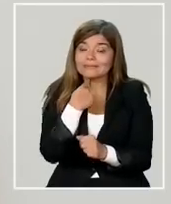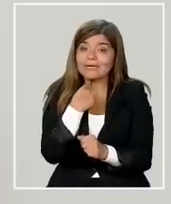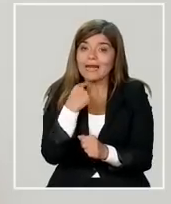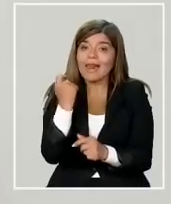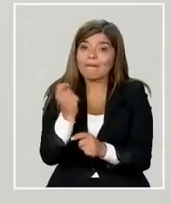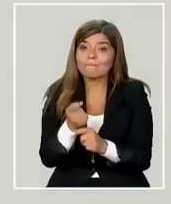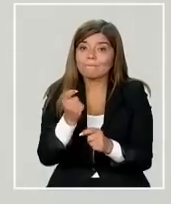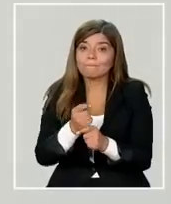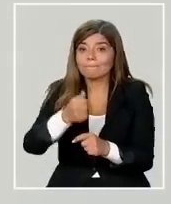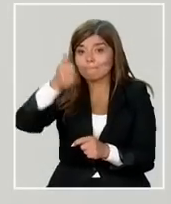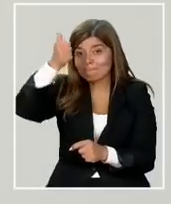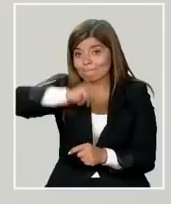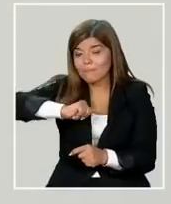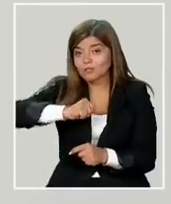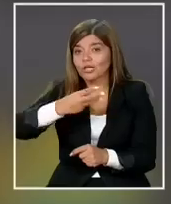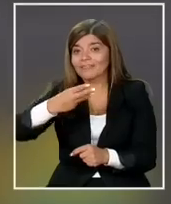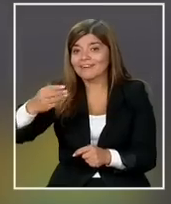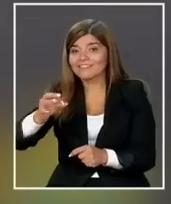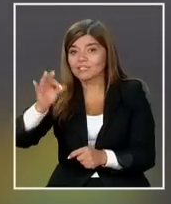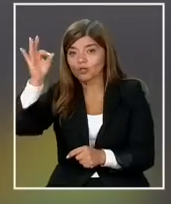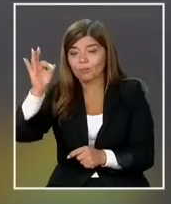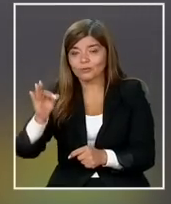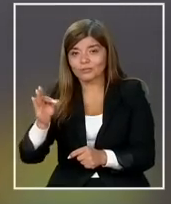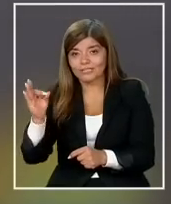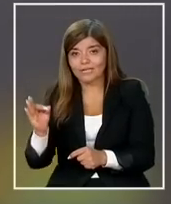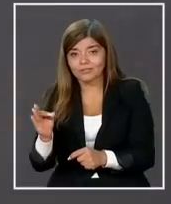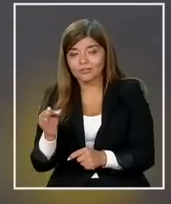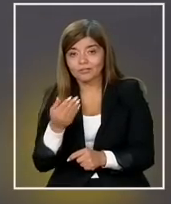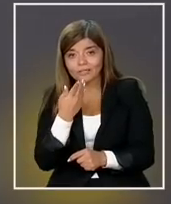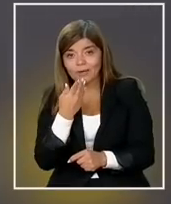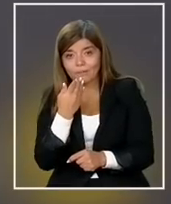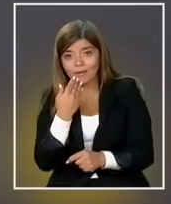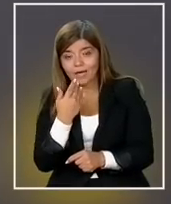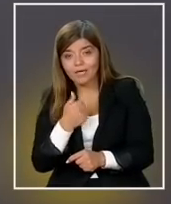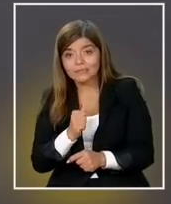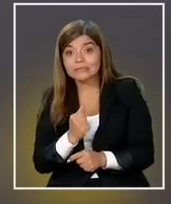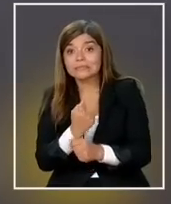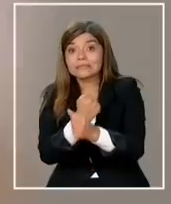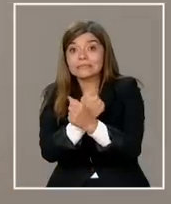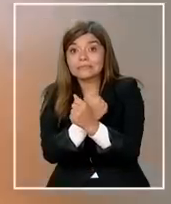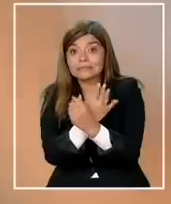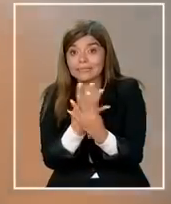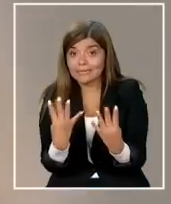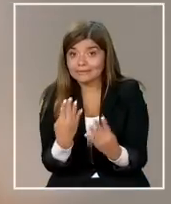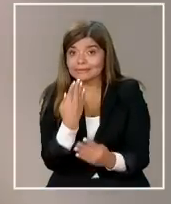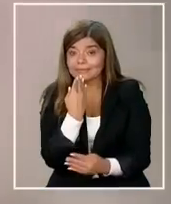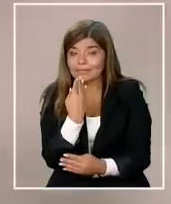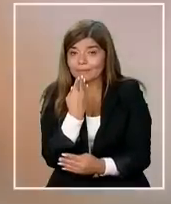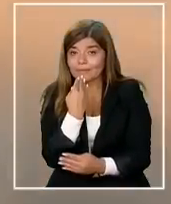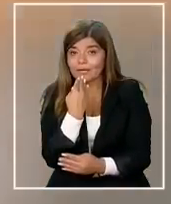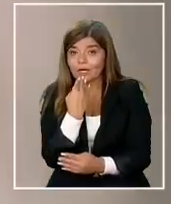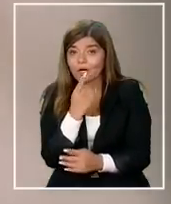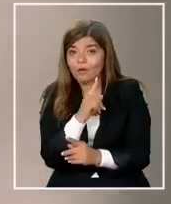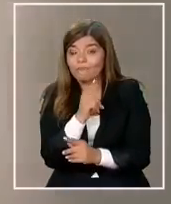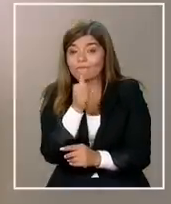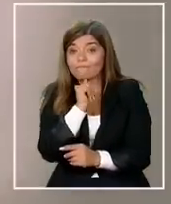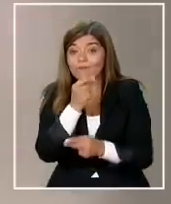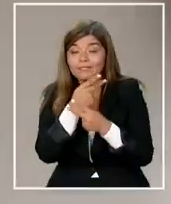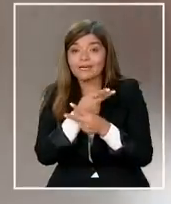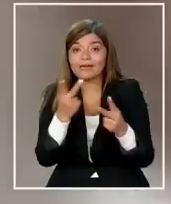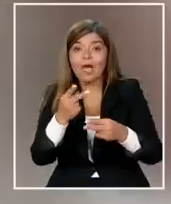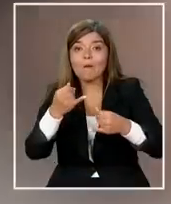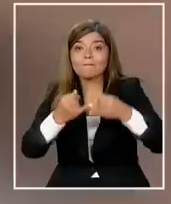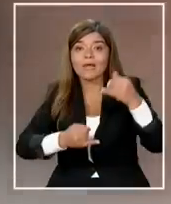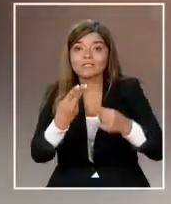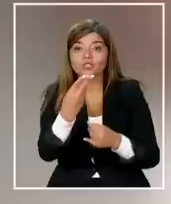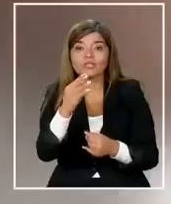puede aumentar hasta un 300%. Incluso podría haber penas privativas de libertad. Quienes no han declarado tienen plazo hasta